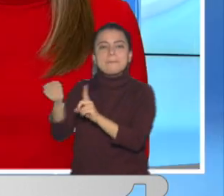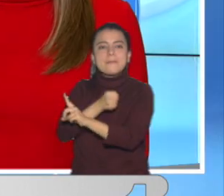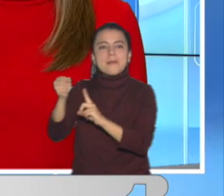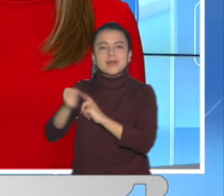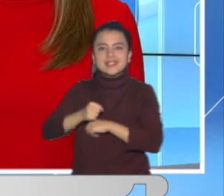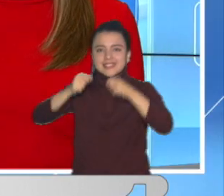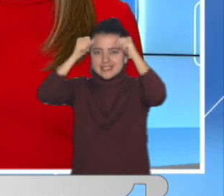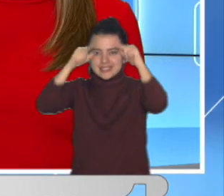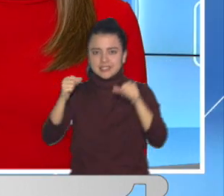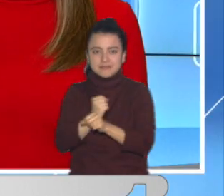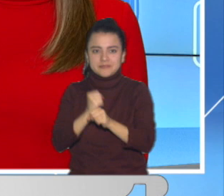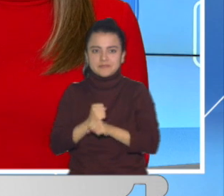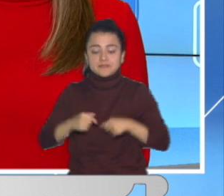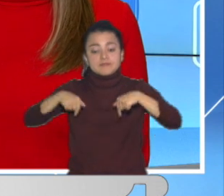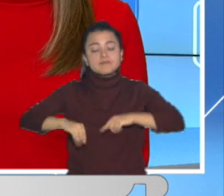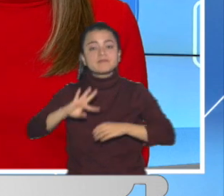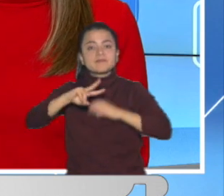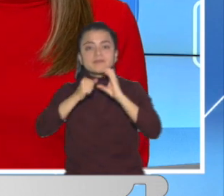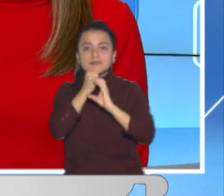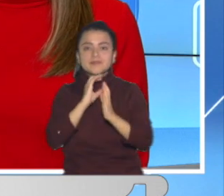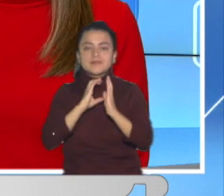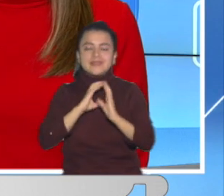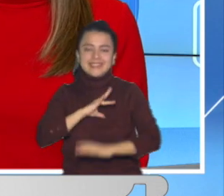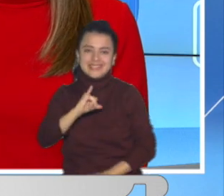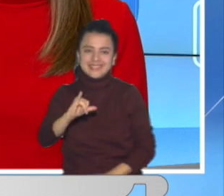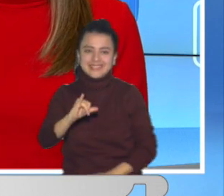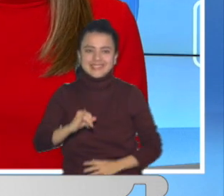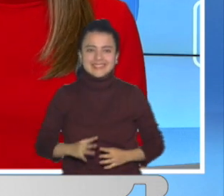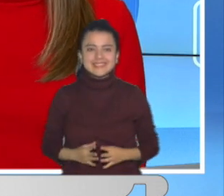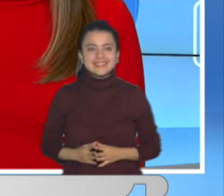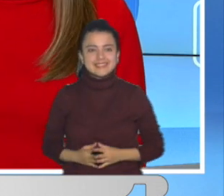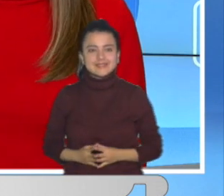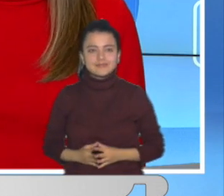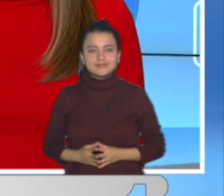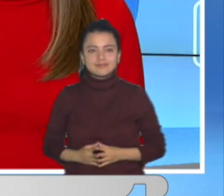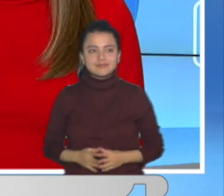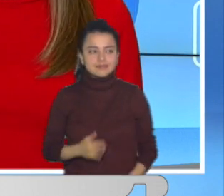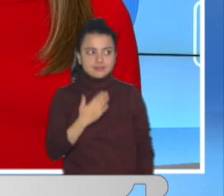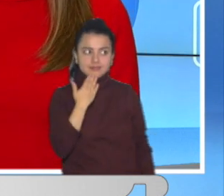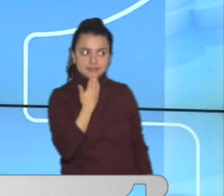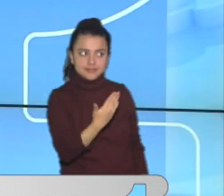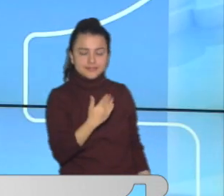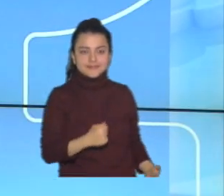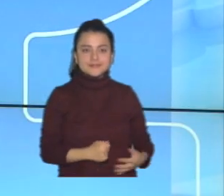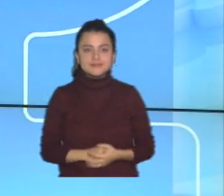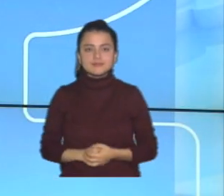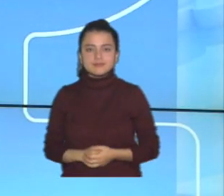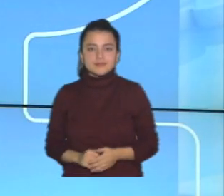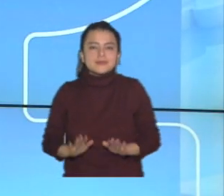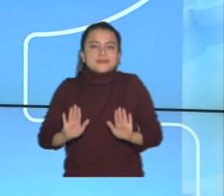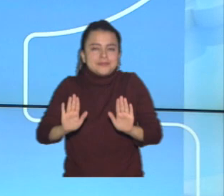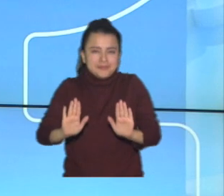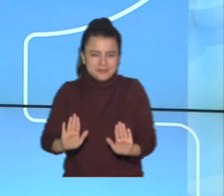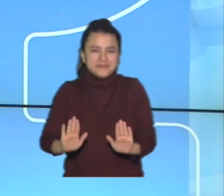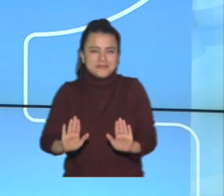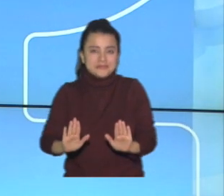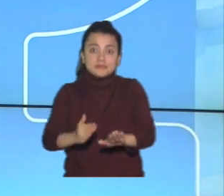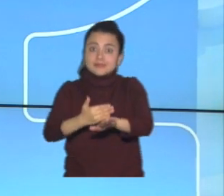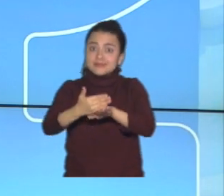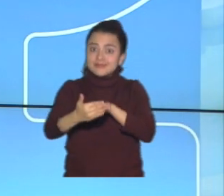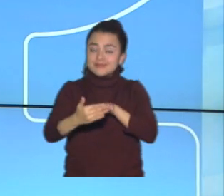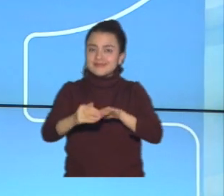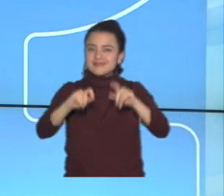ahora la información desde Cali. Sebastián Bedoya, Noticentro 1 CMI. Sebastián, muchas gracias. Hacemos una pausa en Noticentro